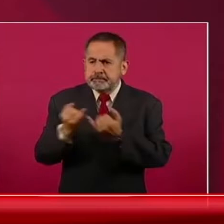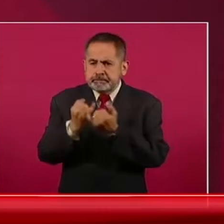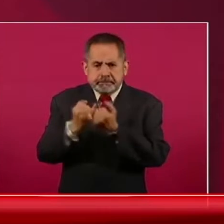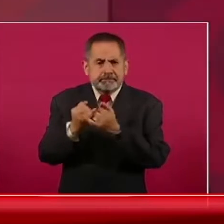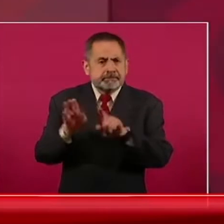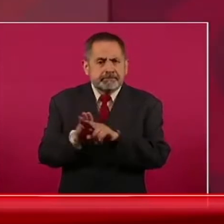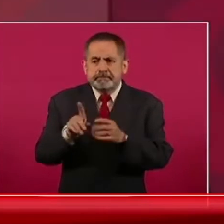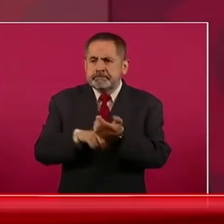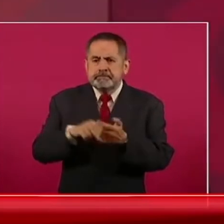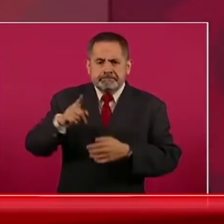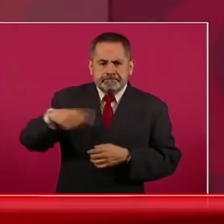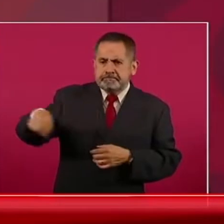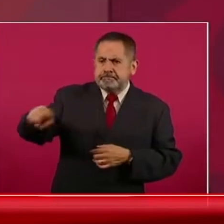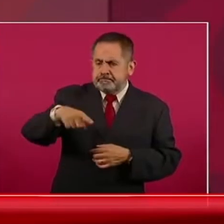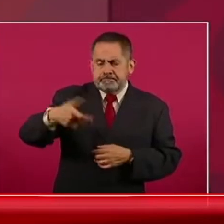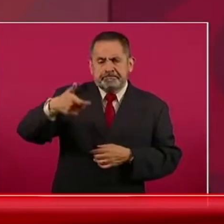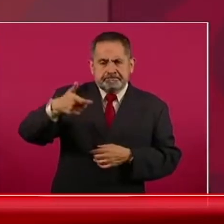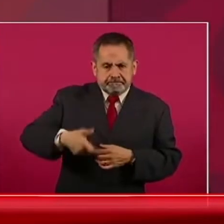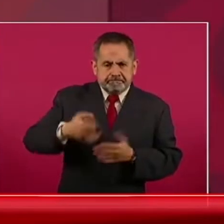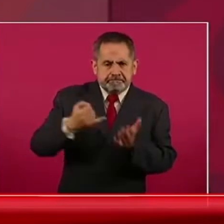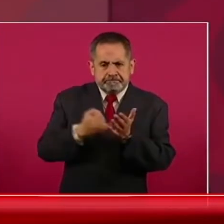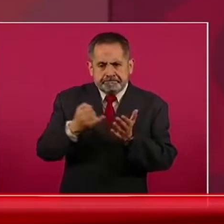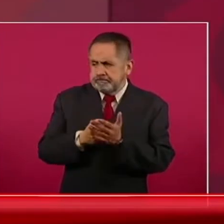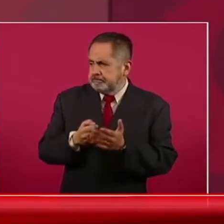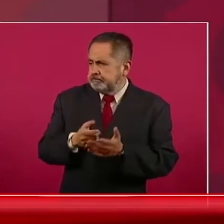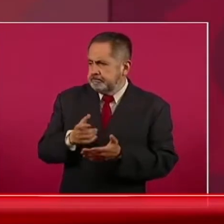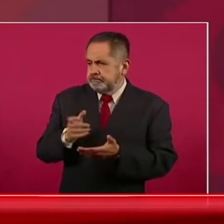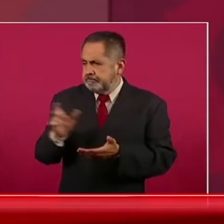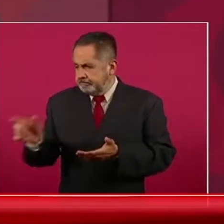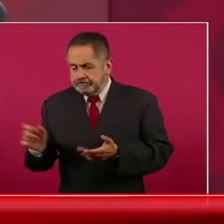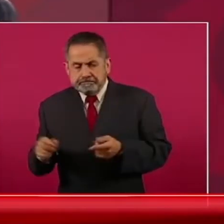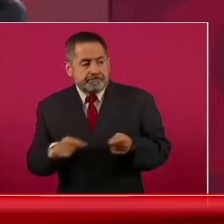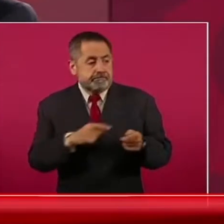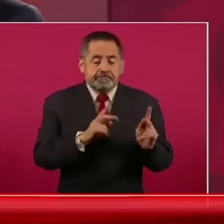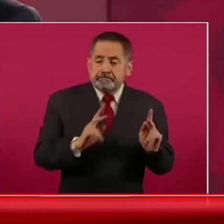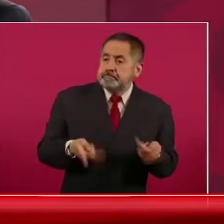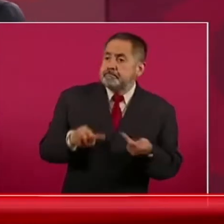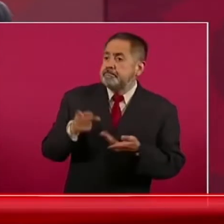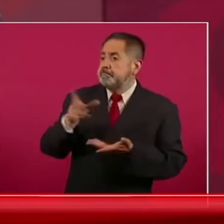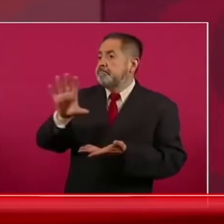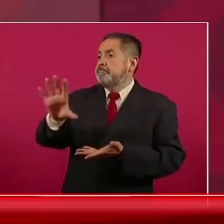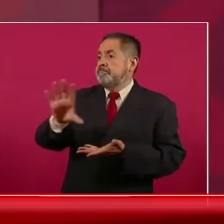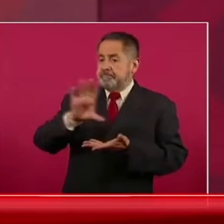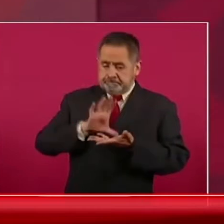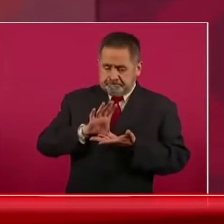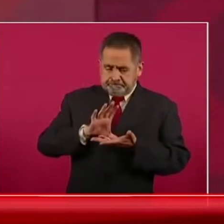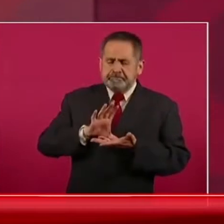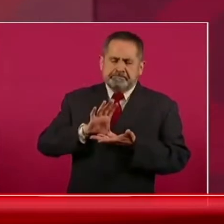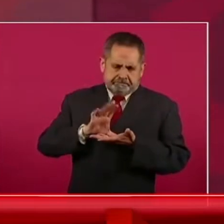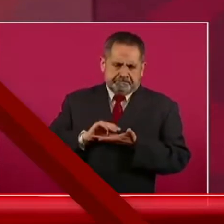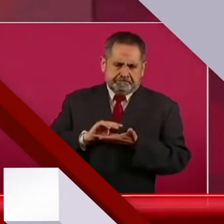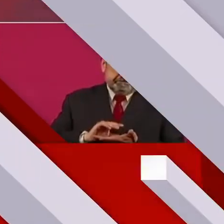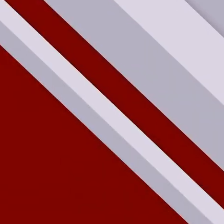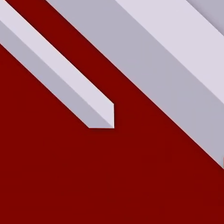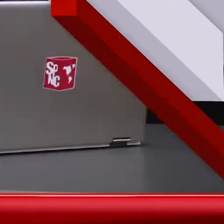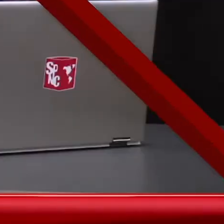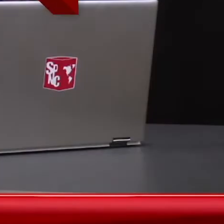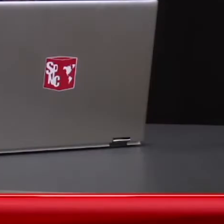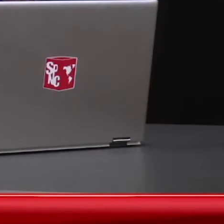tanto ellos como quien vende lo que corresponde de